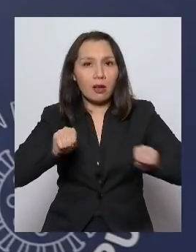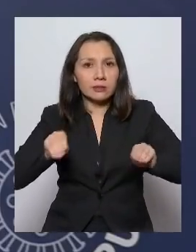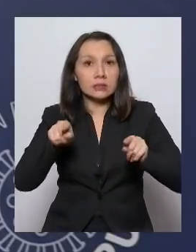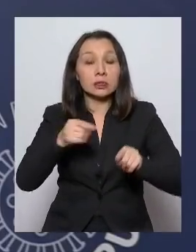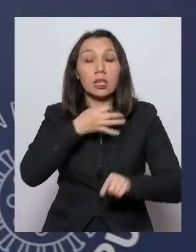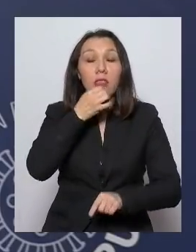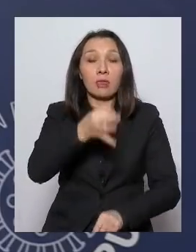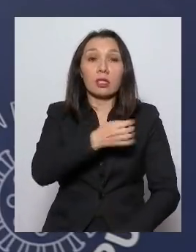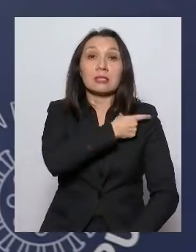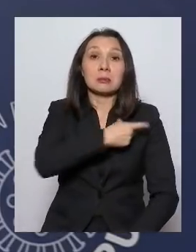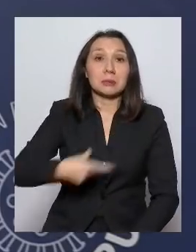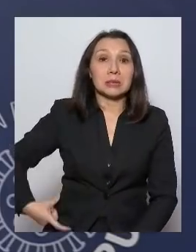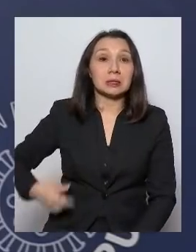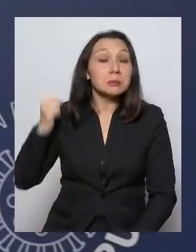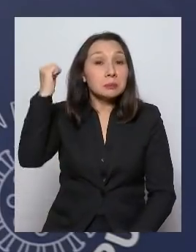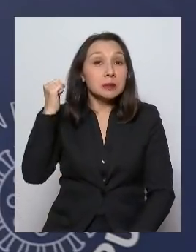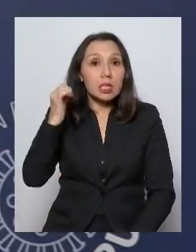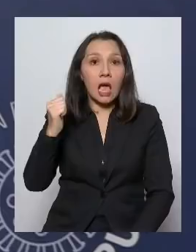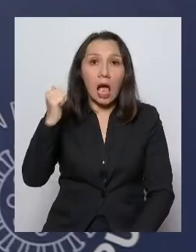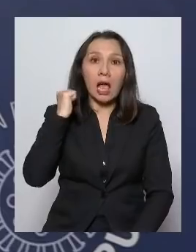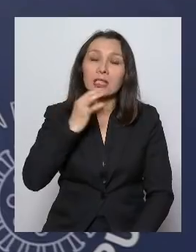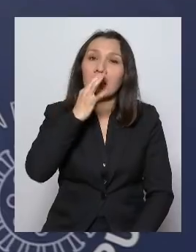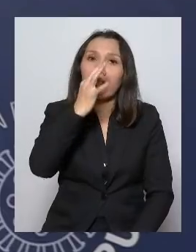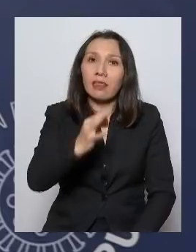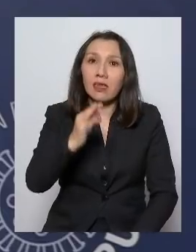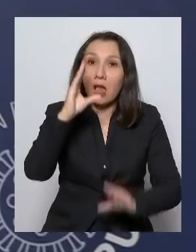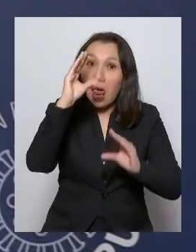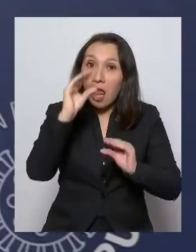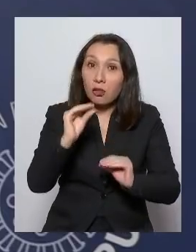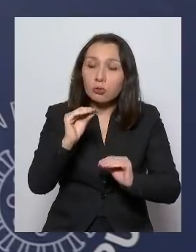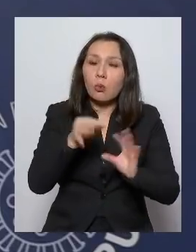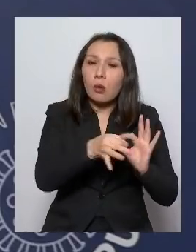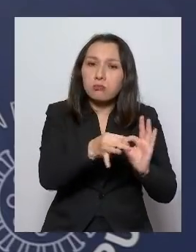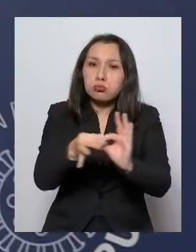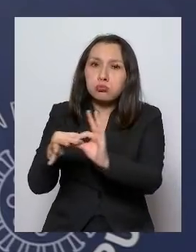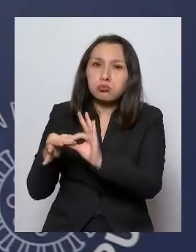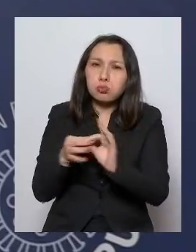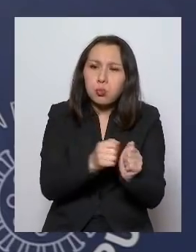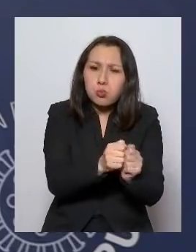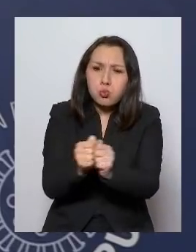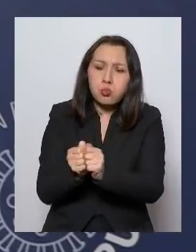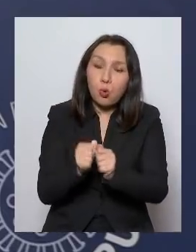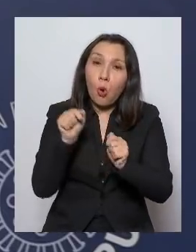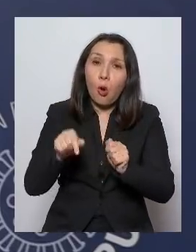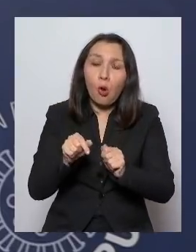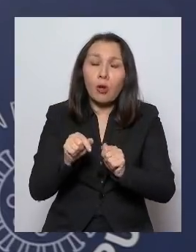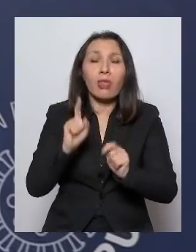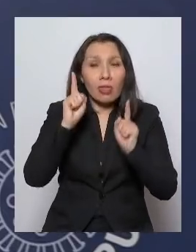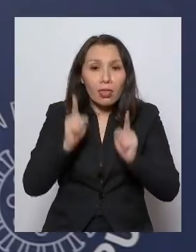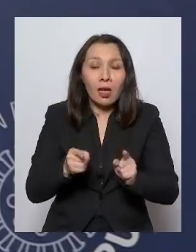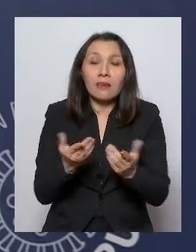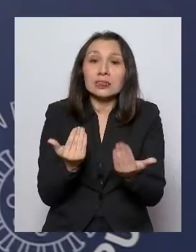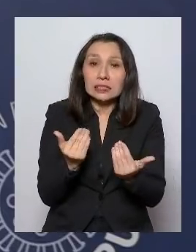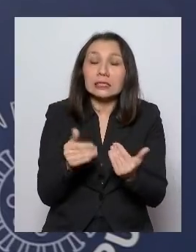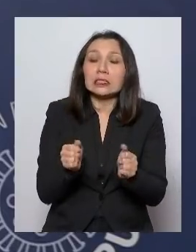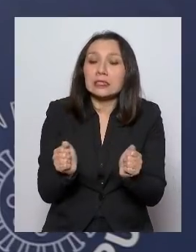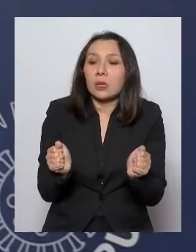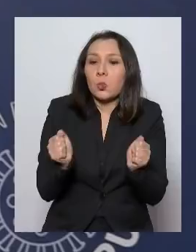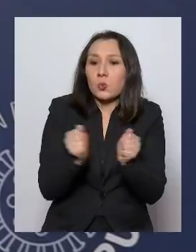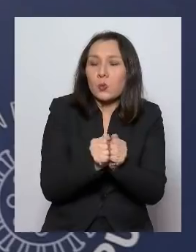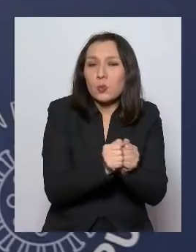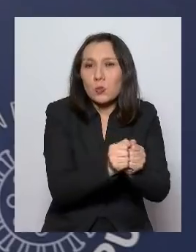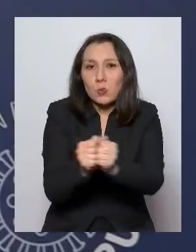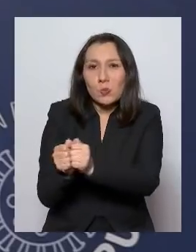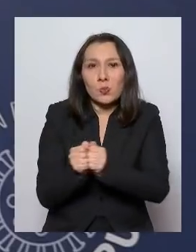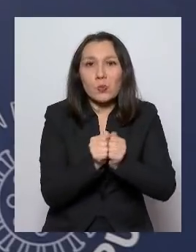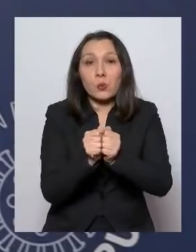el presidente Piñera hacía anoche a la unidad. Hoy más que nunca se requiere la